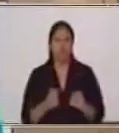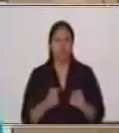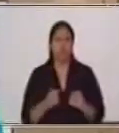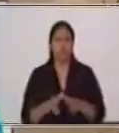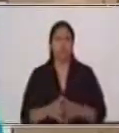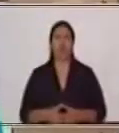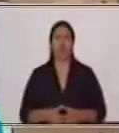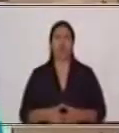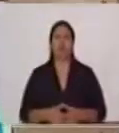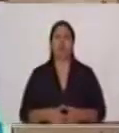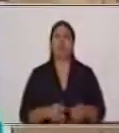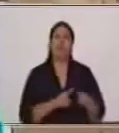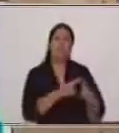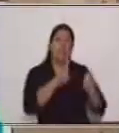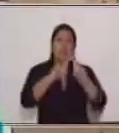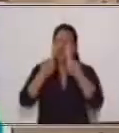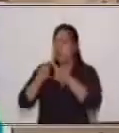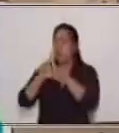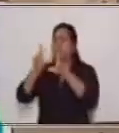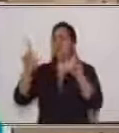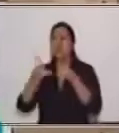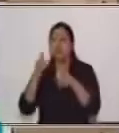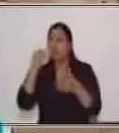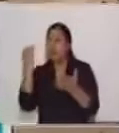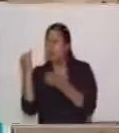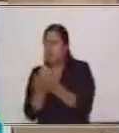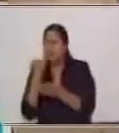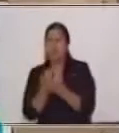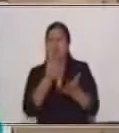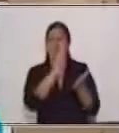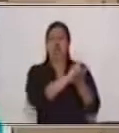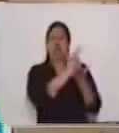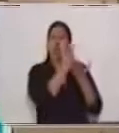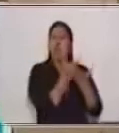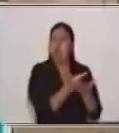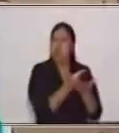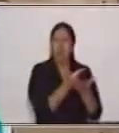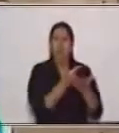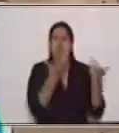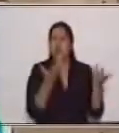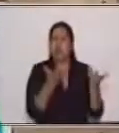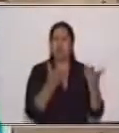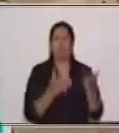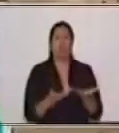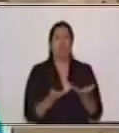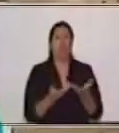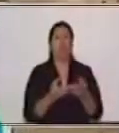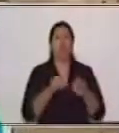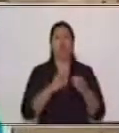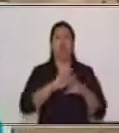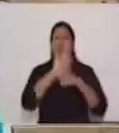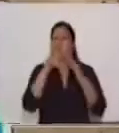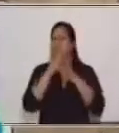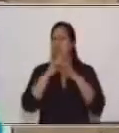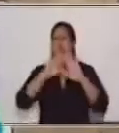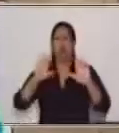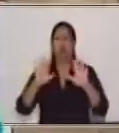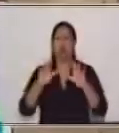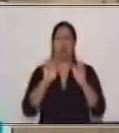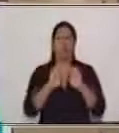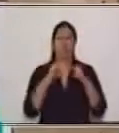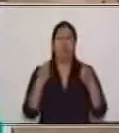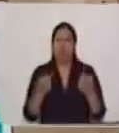pueden provenir de libros, enciclopedias, artículos y más, siempre y cuando es necesaria una